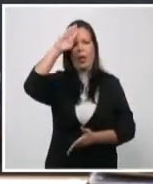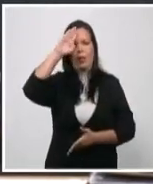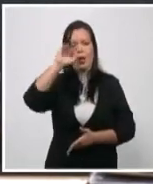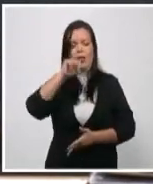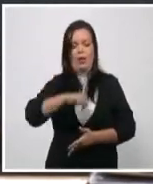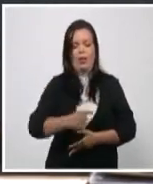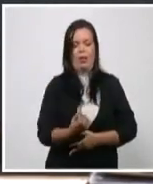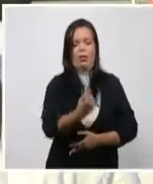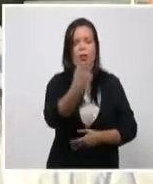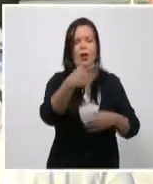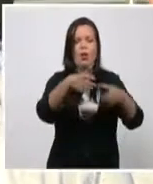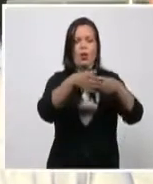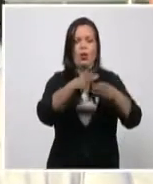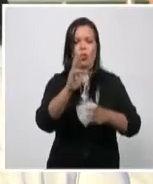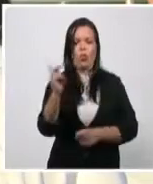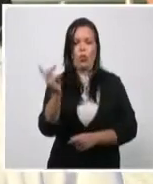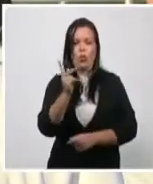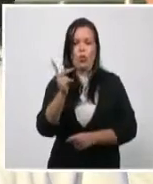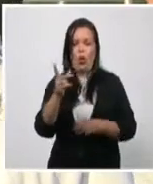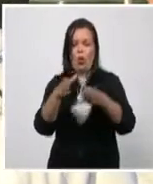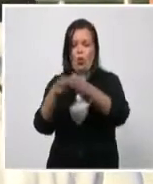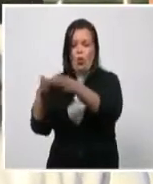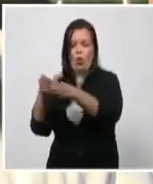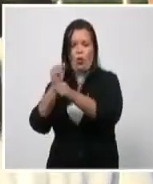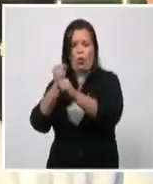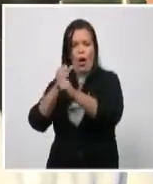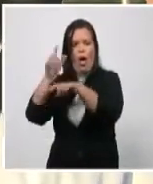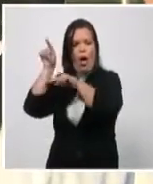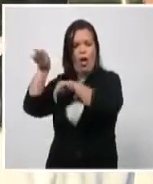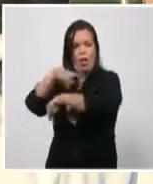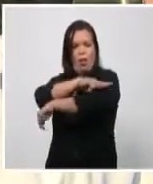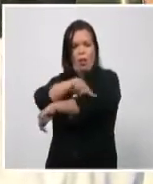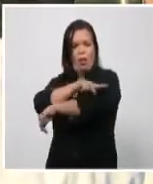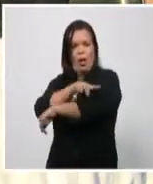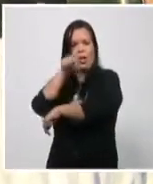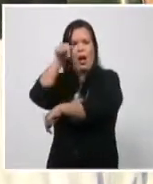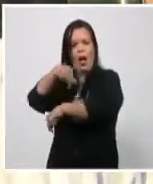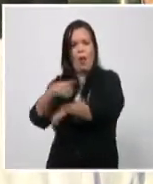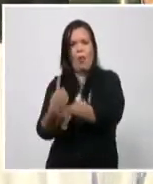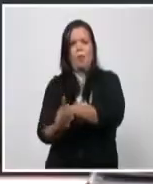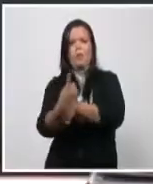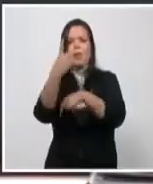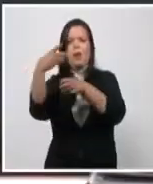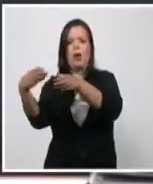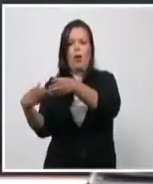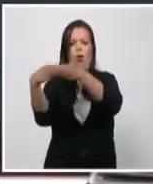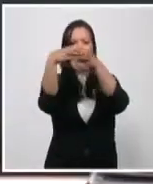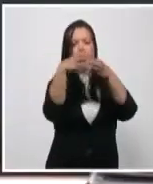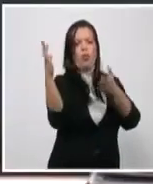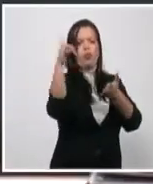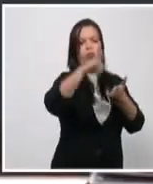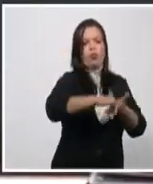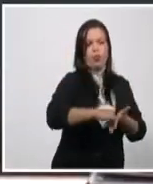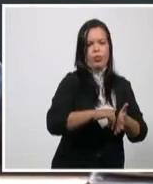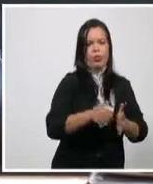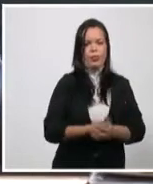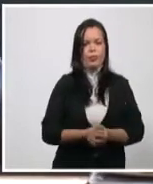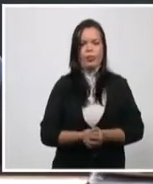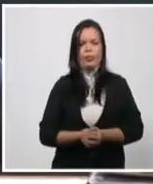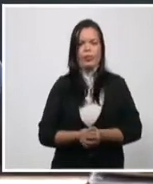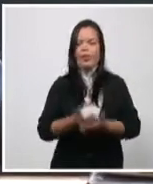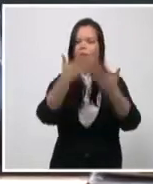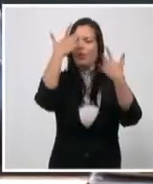brigadas que elaboraron en la cooperación con la República de Azerbaiyán. Hay que decir que el trabajo de ustedes